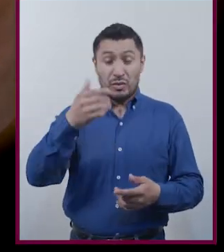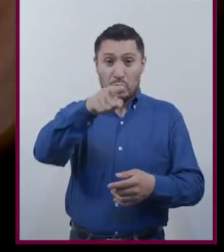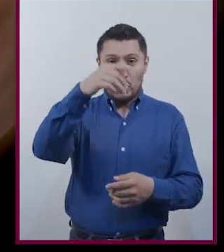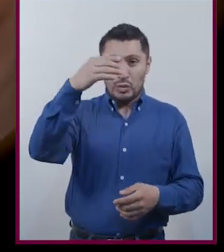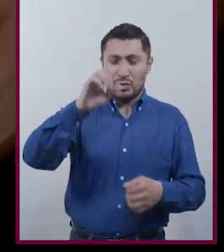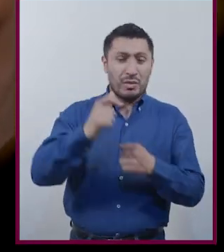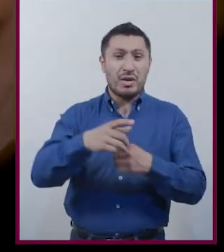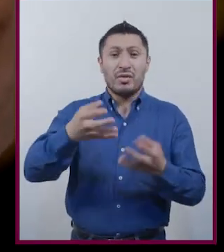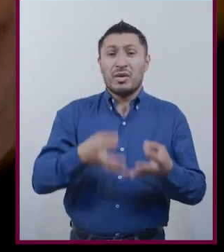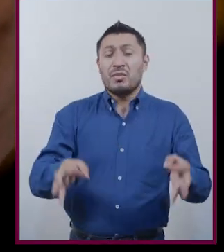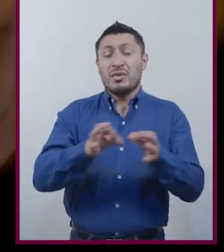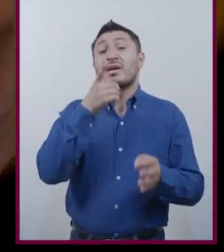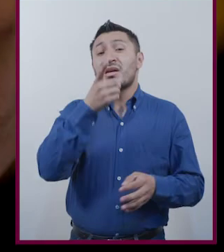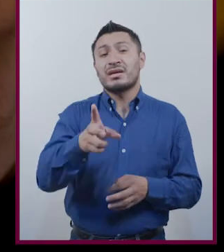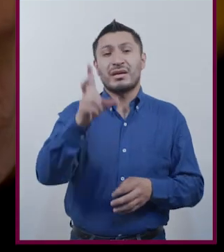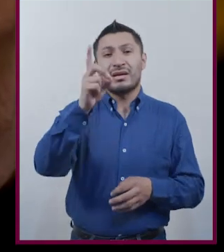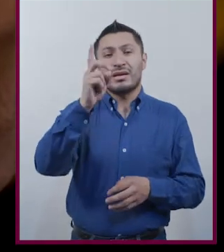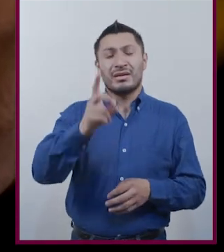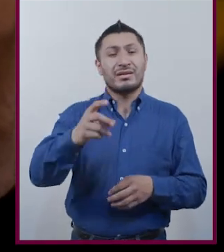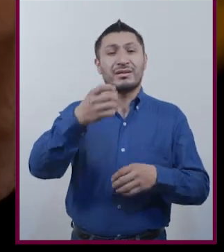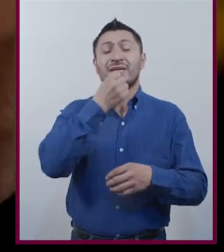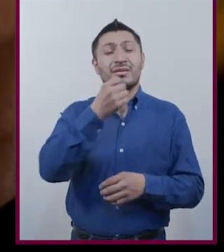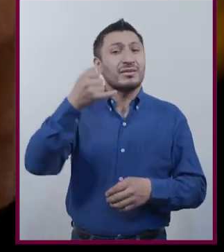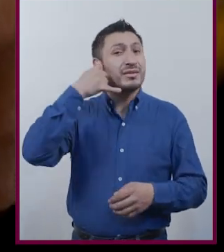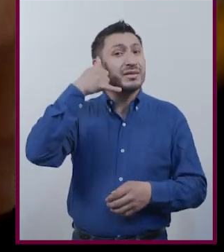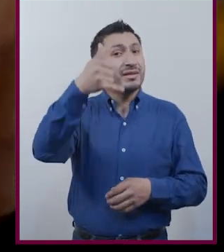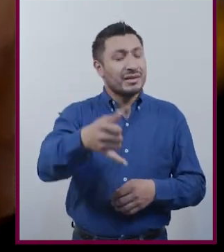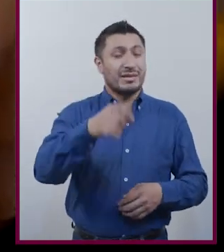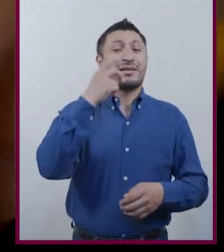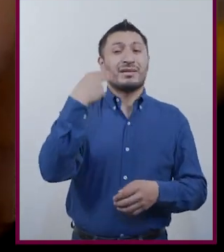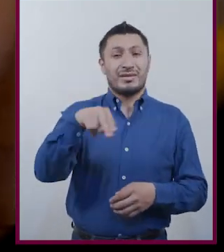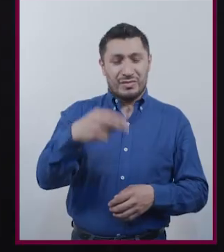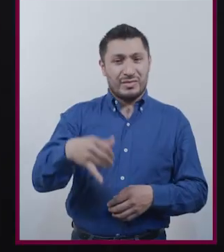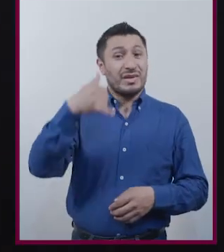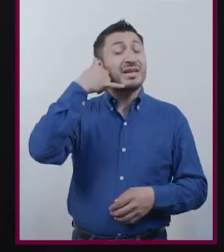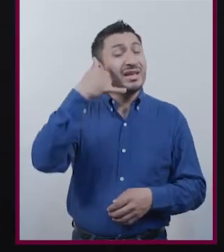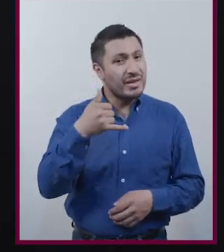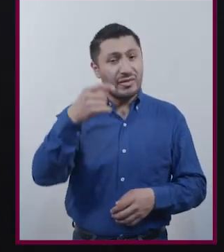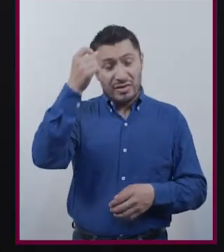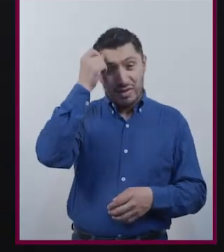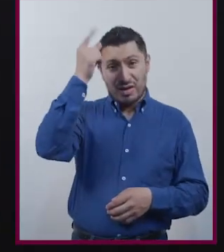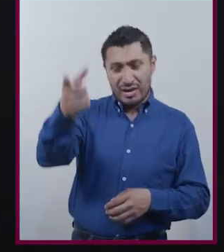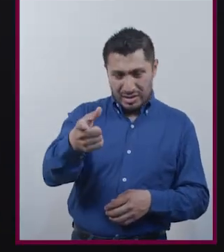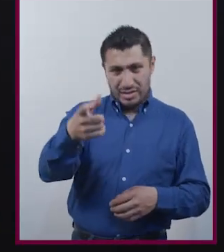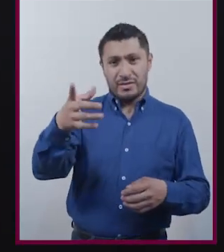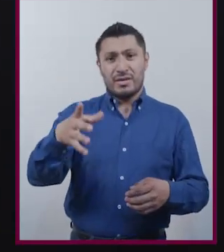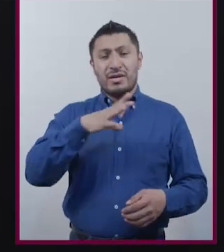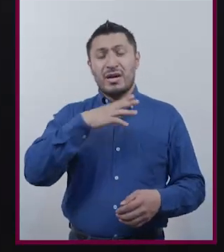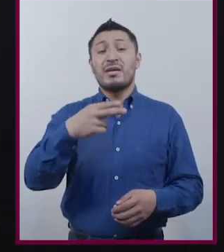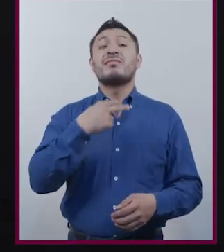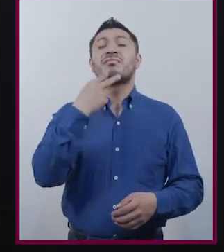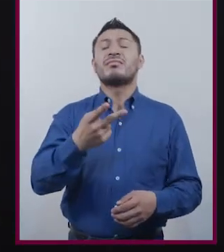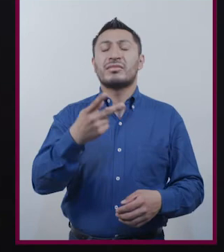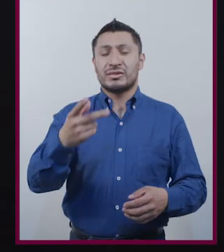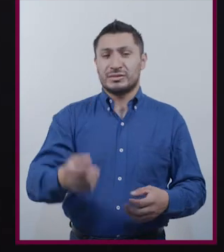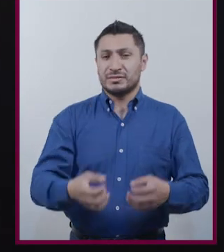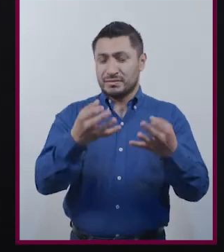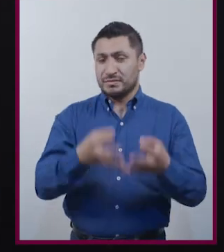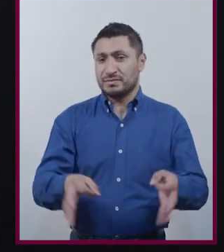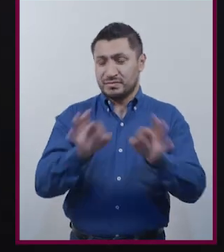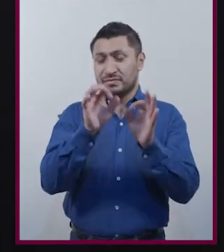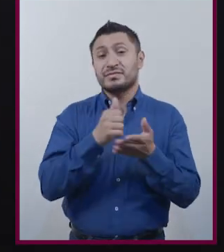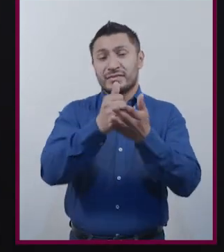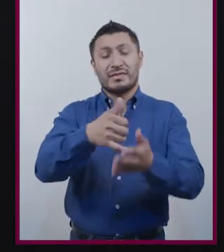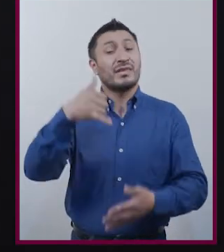decirme? En 30 segundos te devuelvo la llamada, que se llamó el teléfono. El invento que potenció la palabra. Así es, el